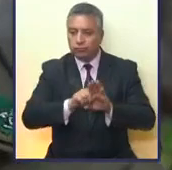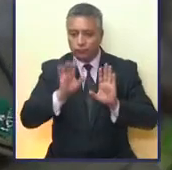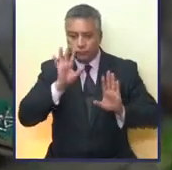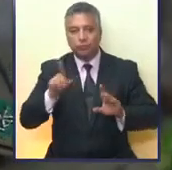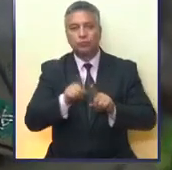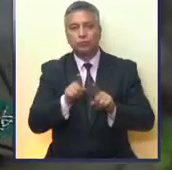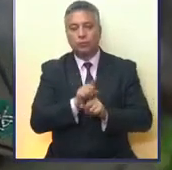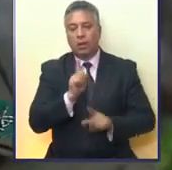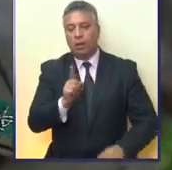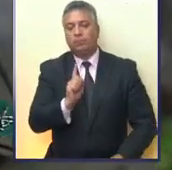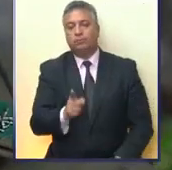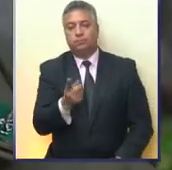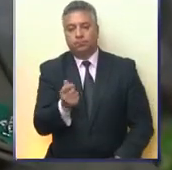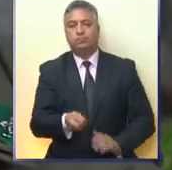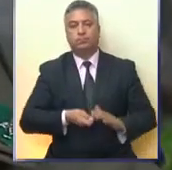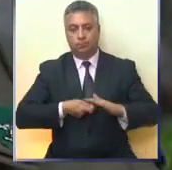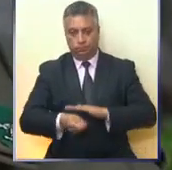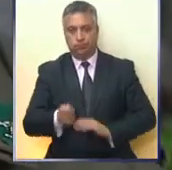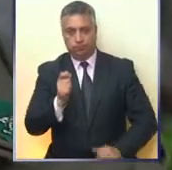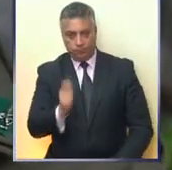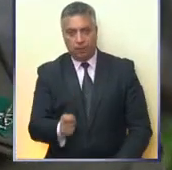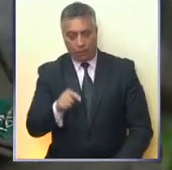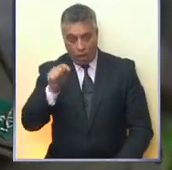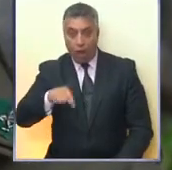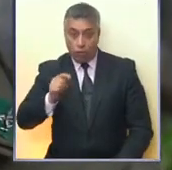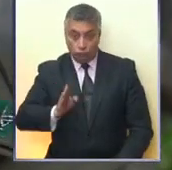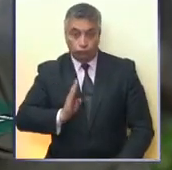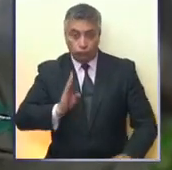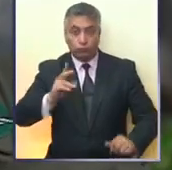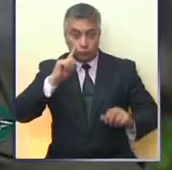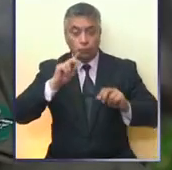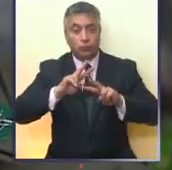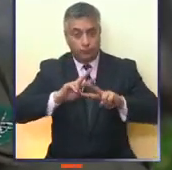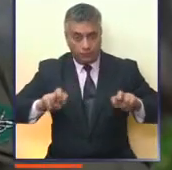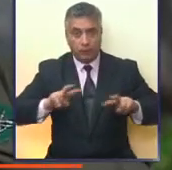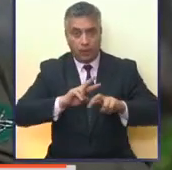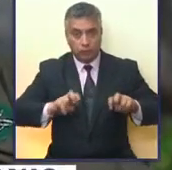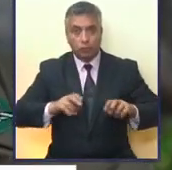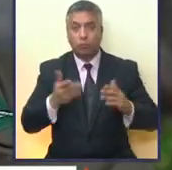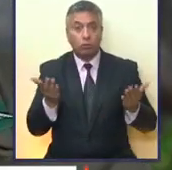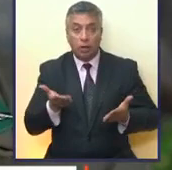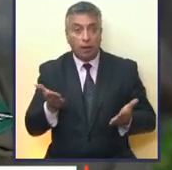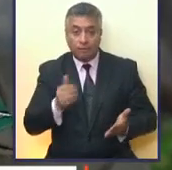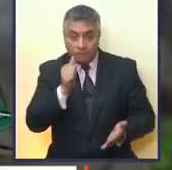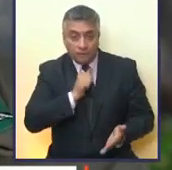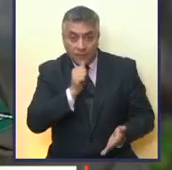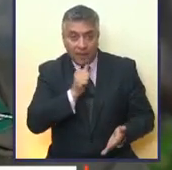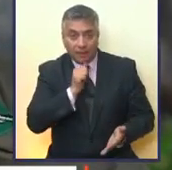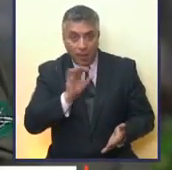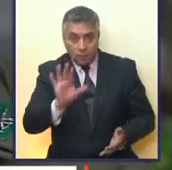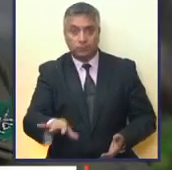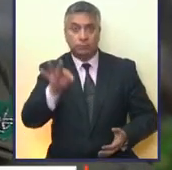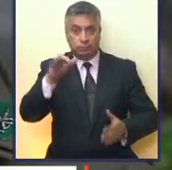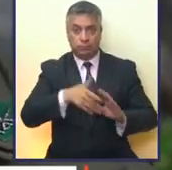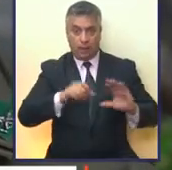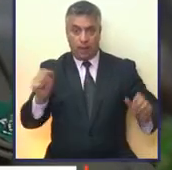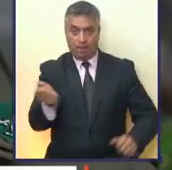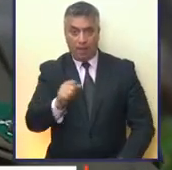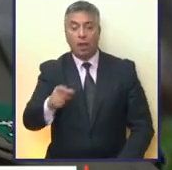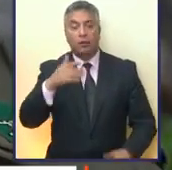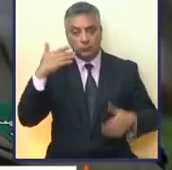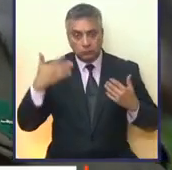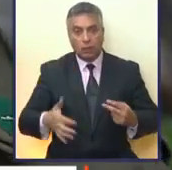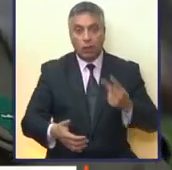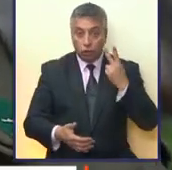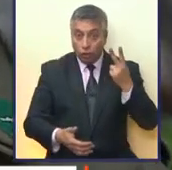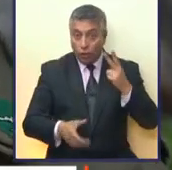encargo. Aún se mantiene en investigación debido a que la especie no ha aparecido. No obstante, tenemos detenidos a los autores